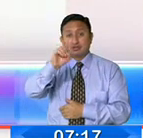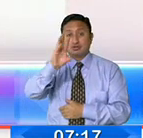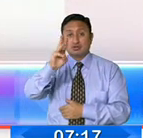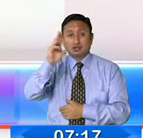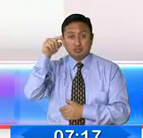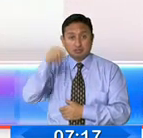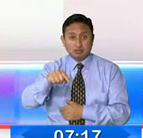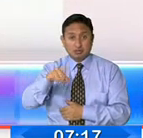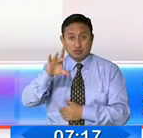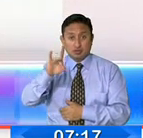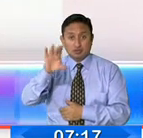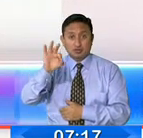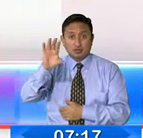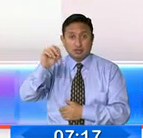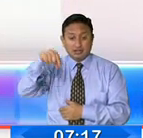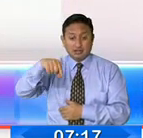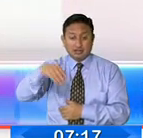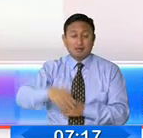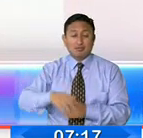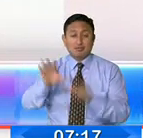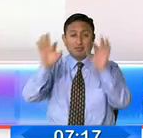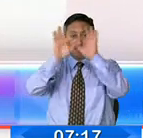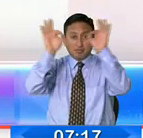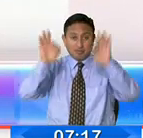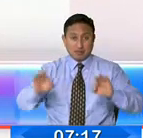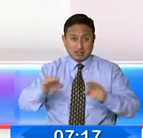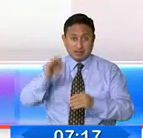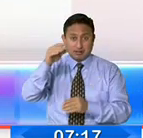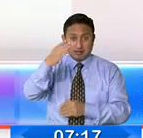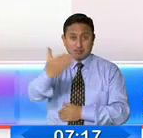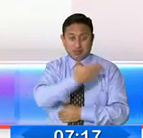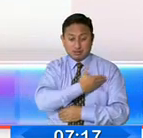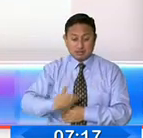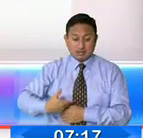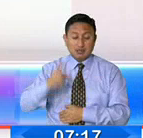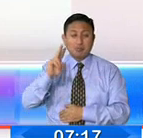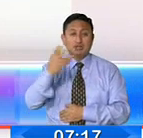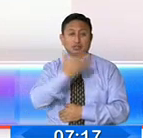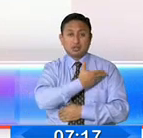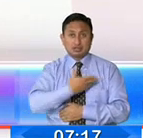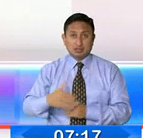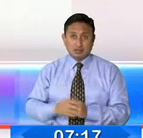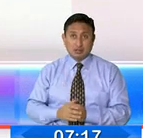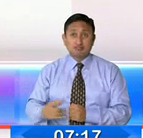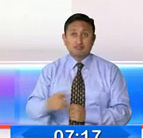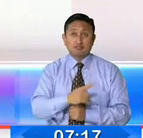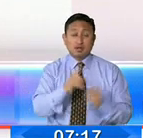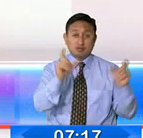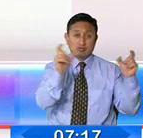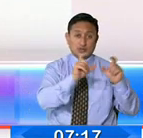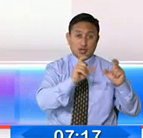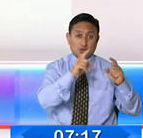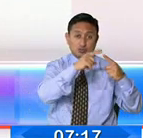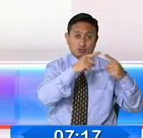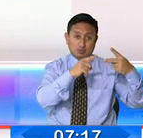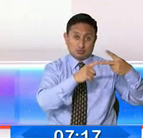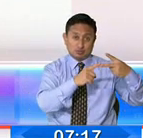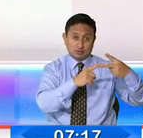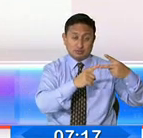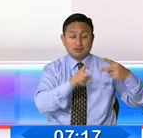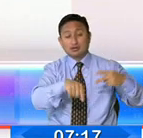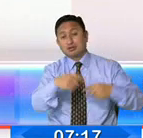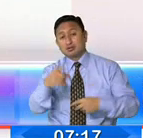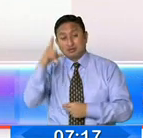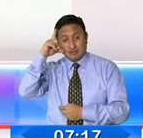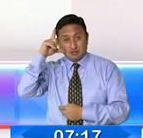13.106.890 papeletas de la dignidad de presidente y vicepresidente de la República, donde constan el binomio por UNES, conformado por Andrés Arauz y Carlos